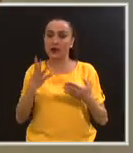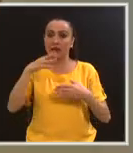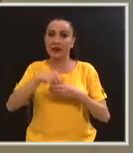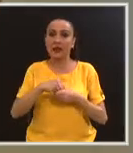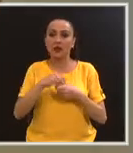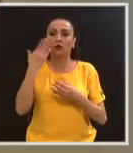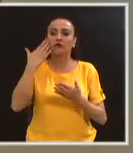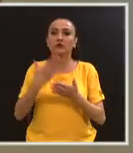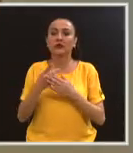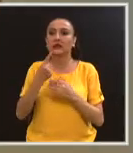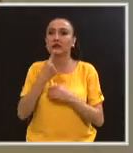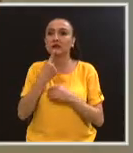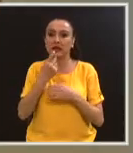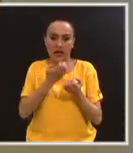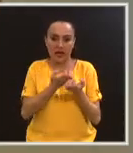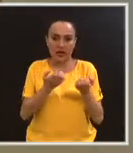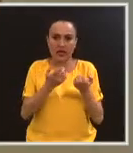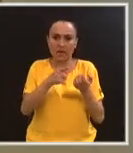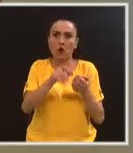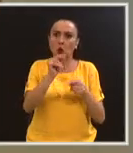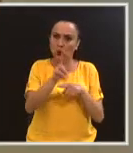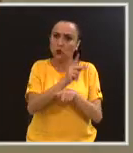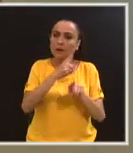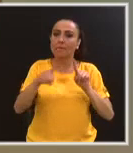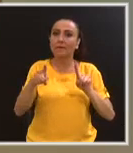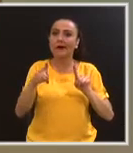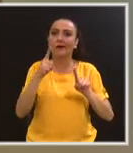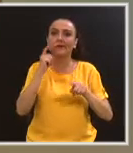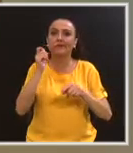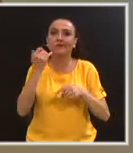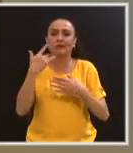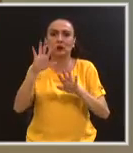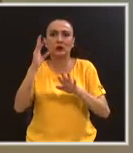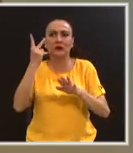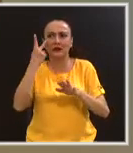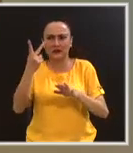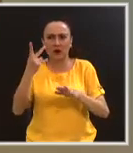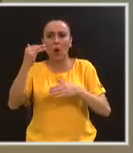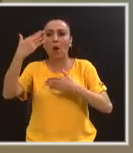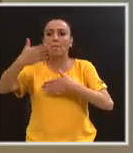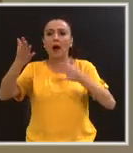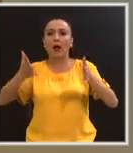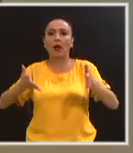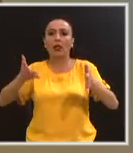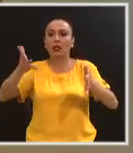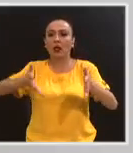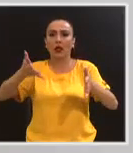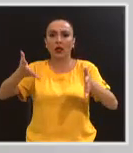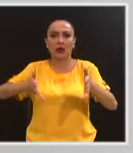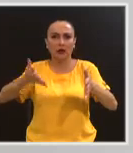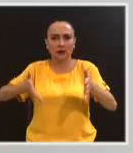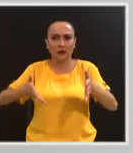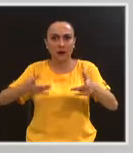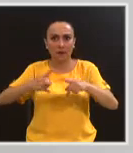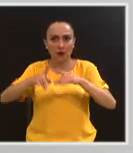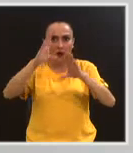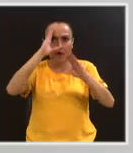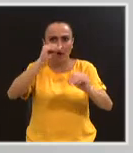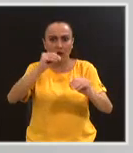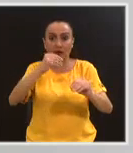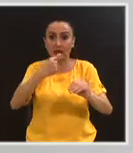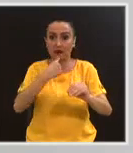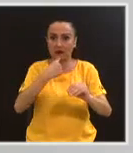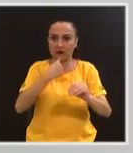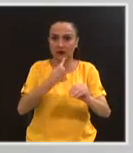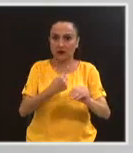muestreo se indica que los equipos están en uso pero se evidenció que muchas siguen empaquetadas en su caja original el informe concluye